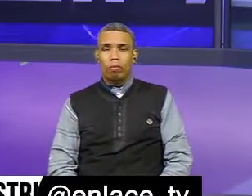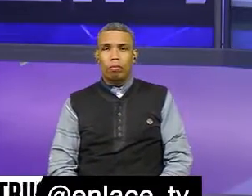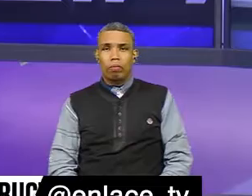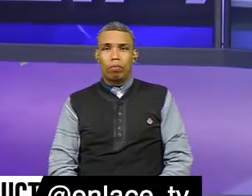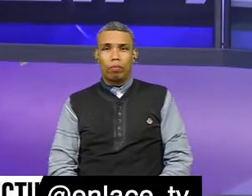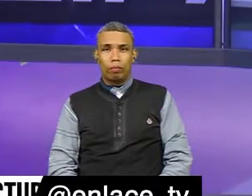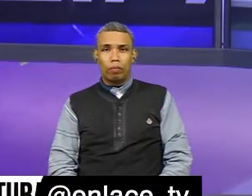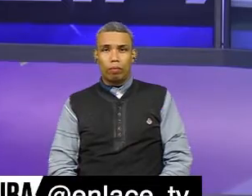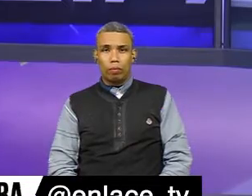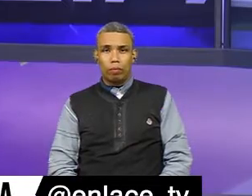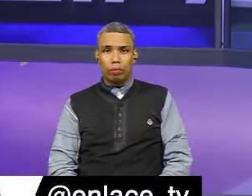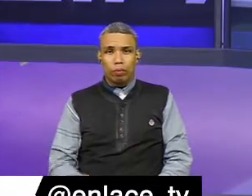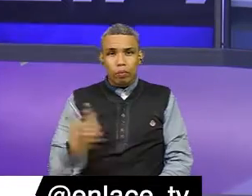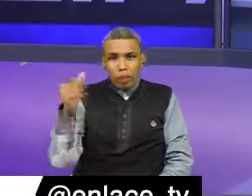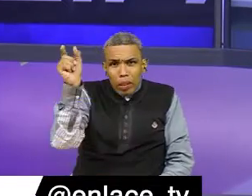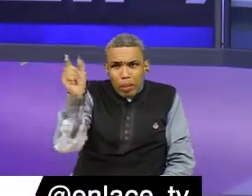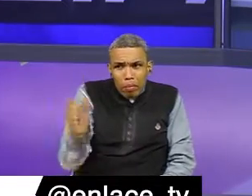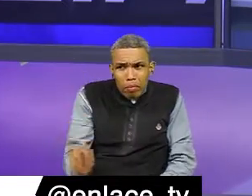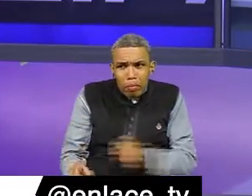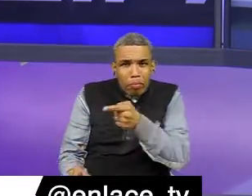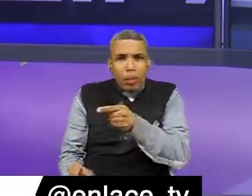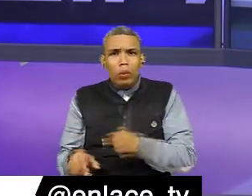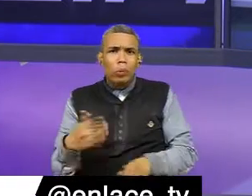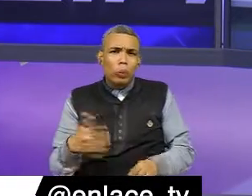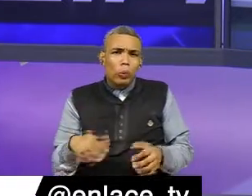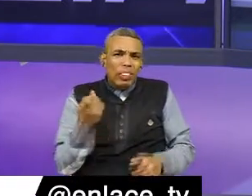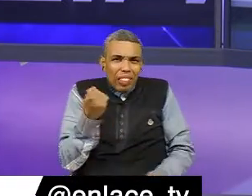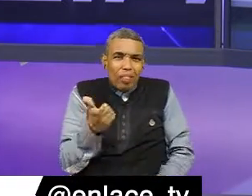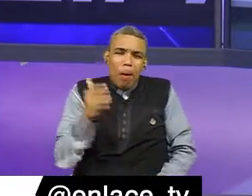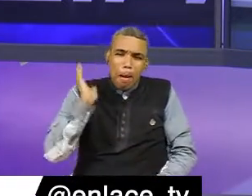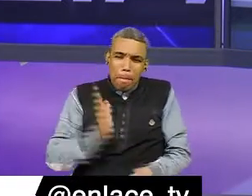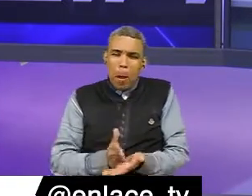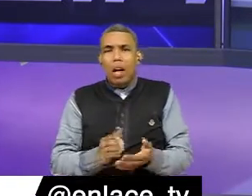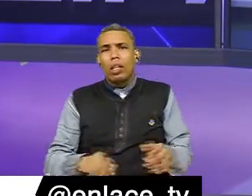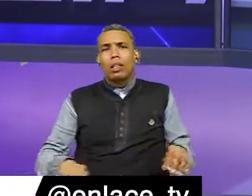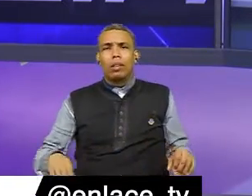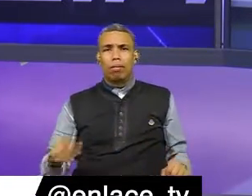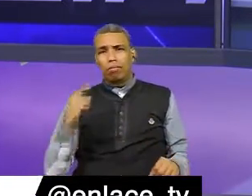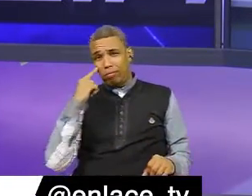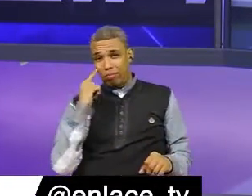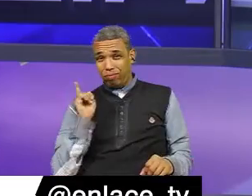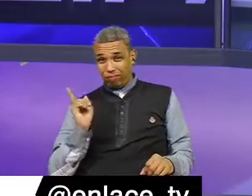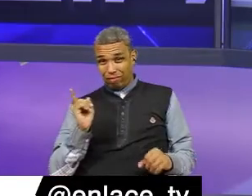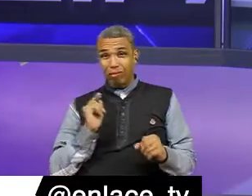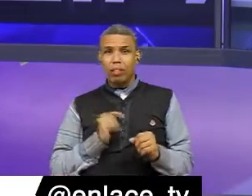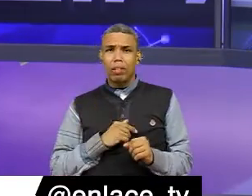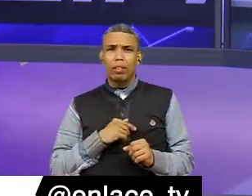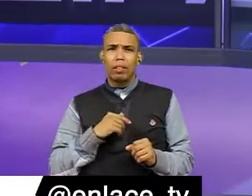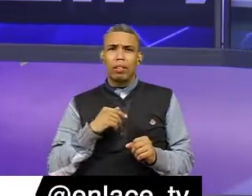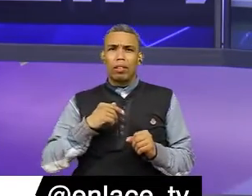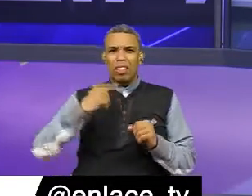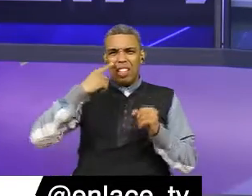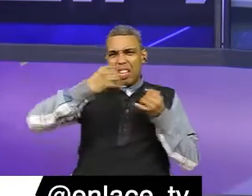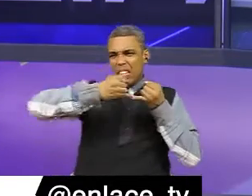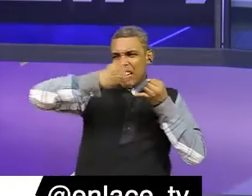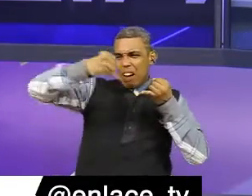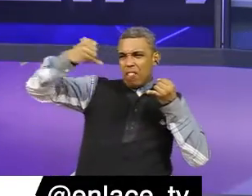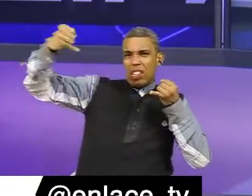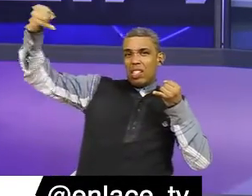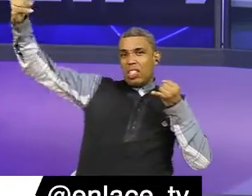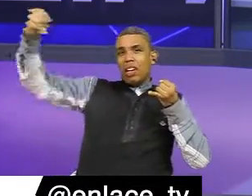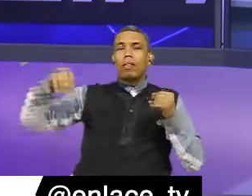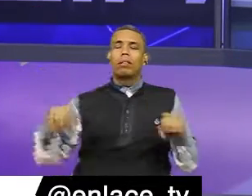persona estuvo a punto de perder la vida al enredarse con un cable que colgaba en un sector céntrico de la ciudad. El cable se le enredó en su cuello y lo sacó